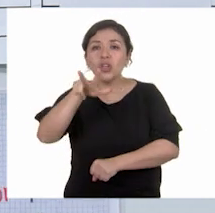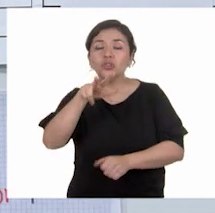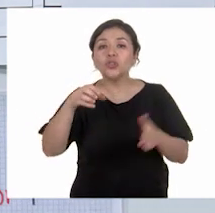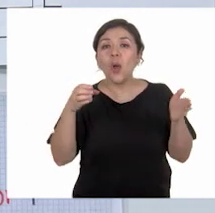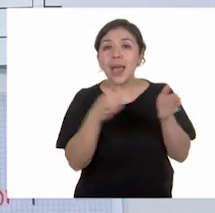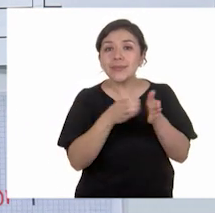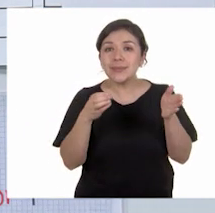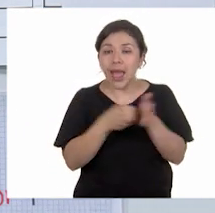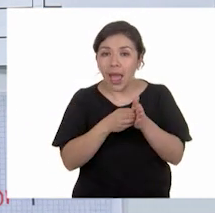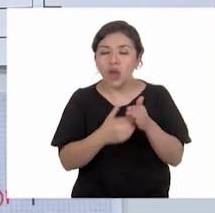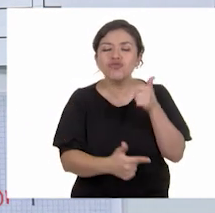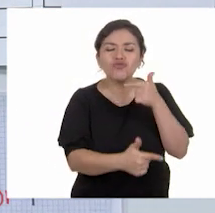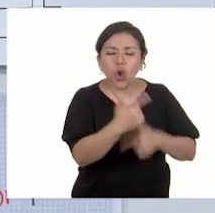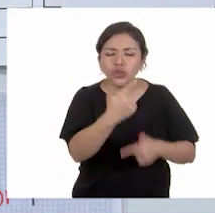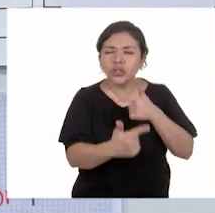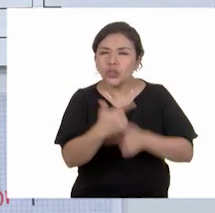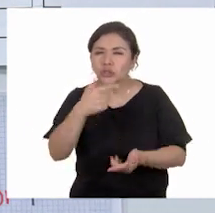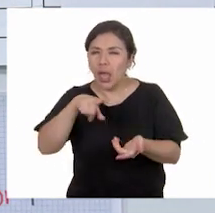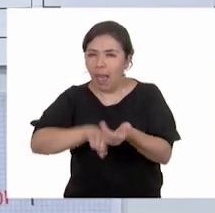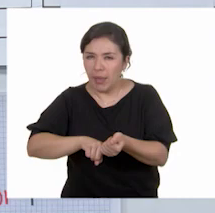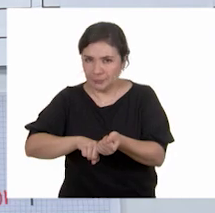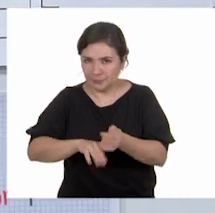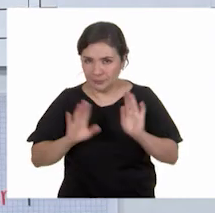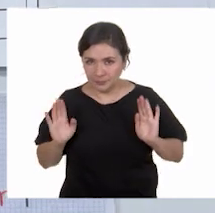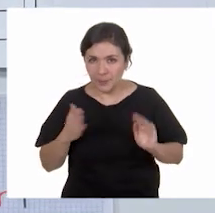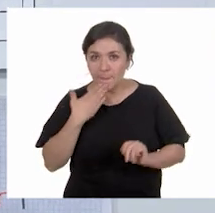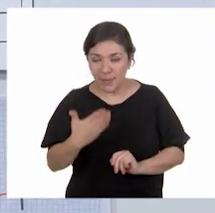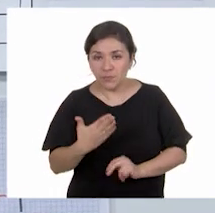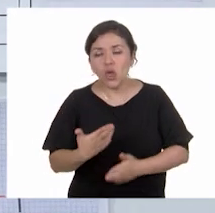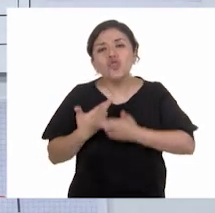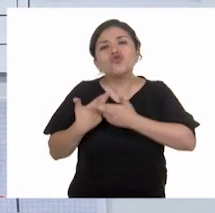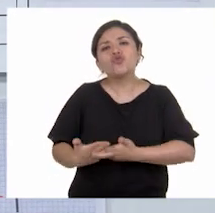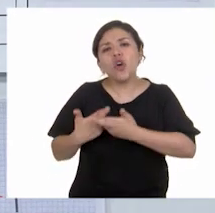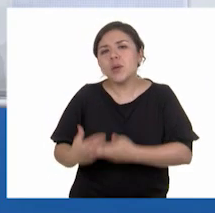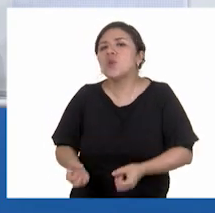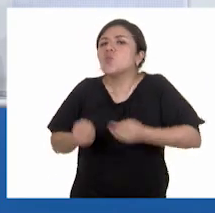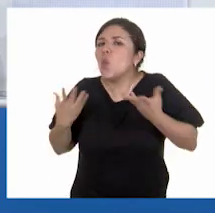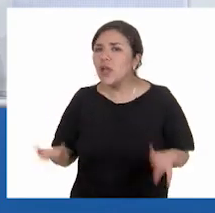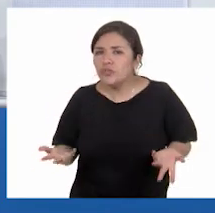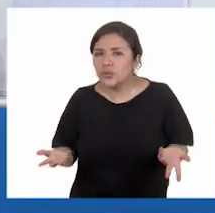recipientes con 12 huevos. Y entonces, ¿cuántos sobraron?